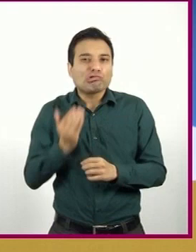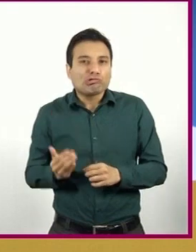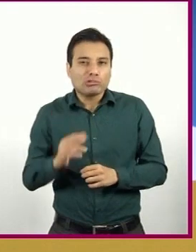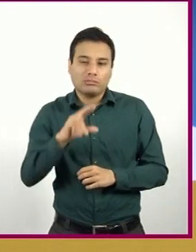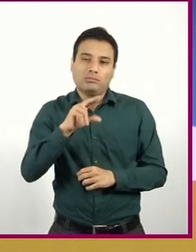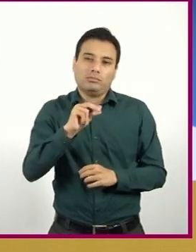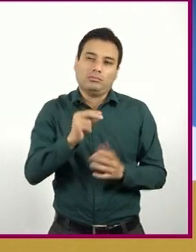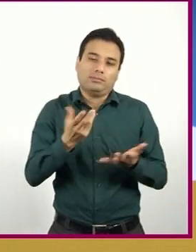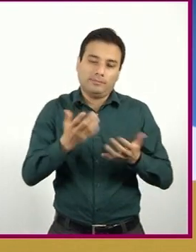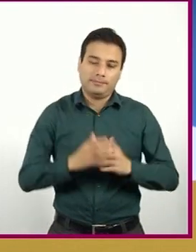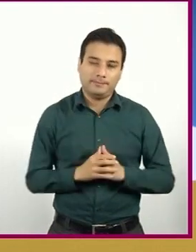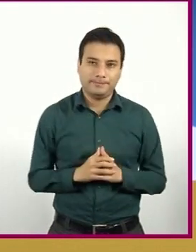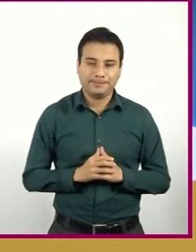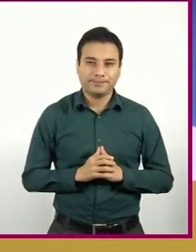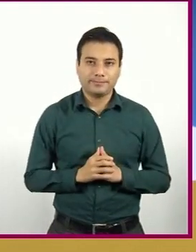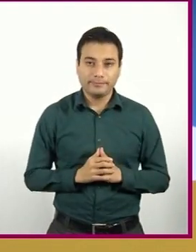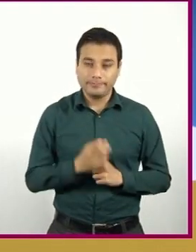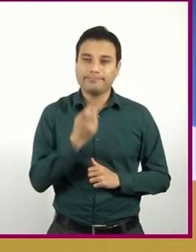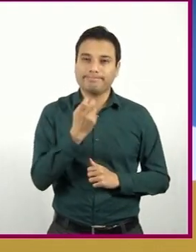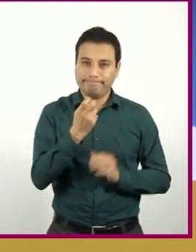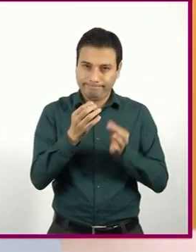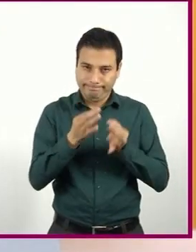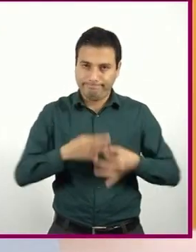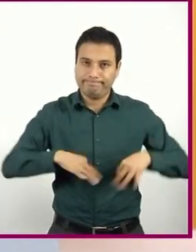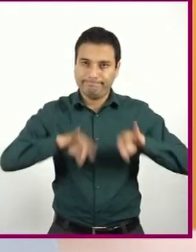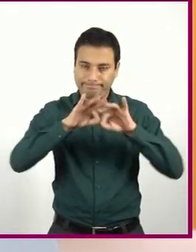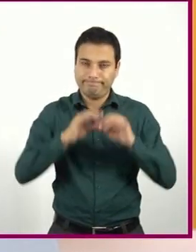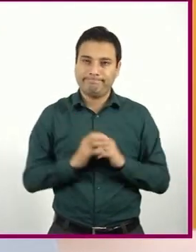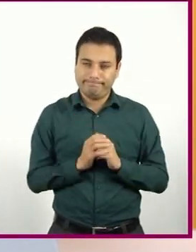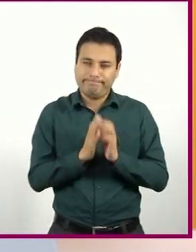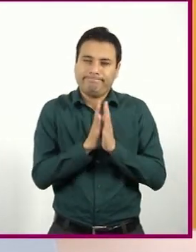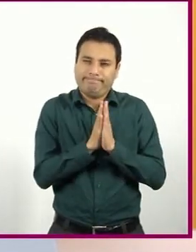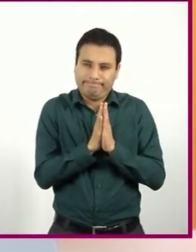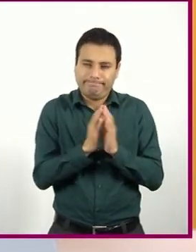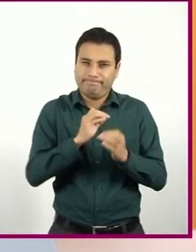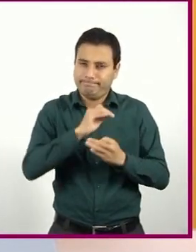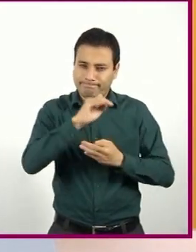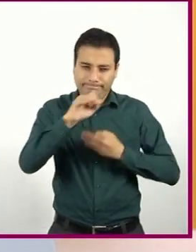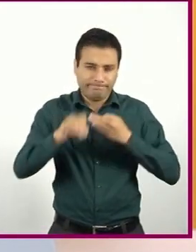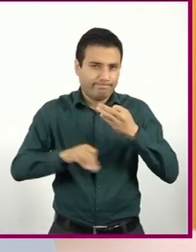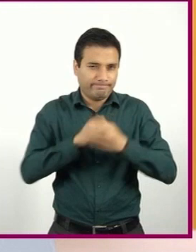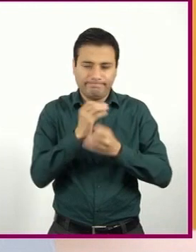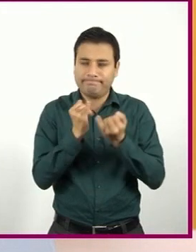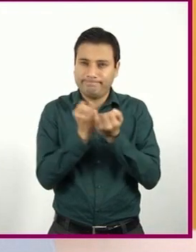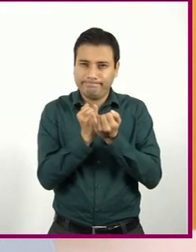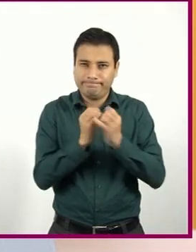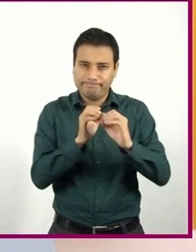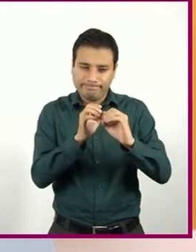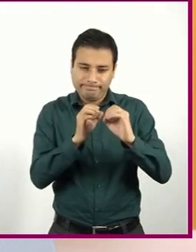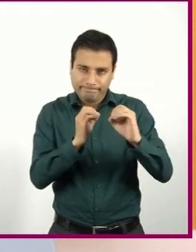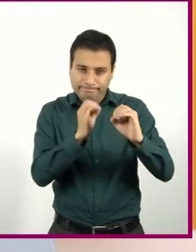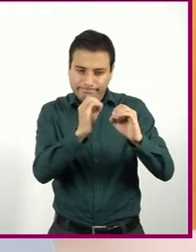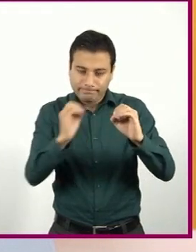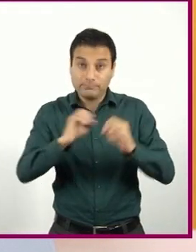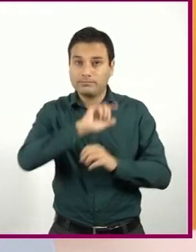círculo esto. Sí, eso es muy importante porque todos tienen que estar exactamente iguales, ya que los vamos a pegar uno detrás de otro.